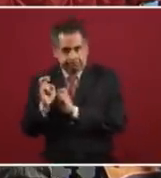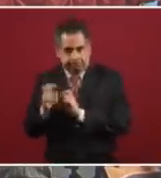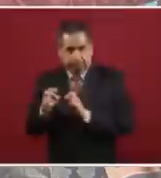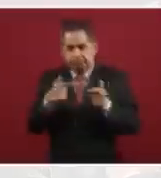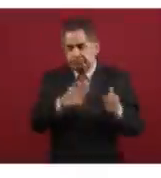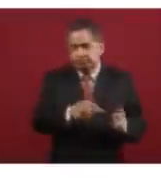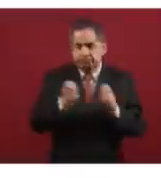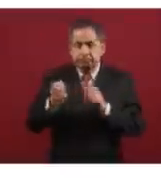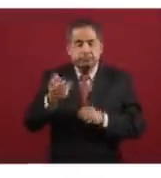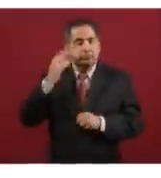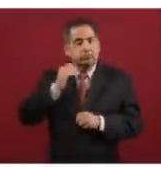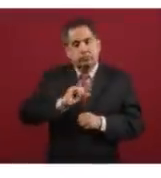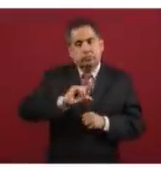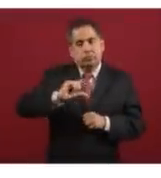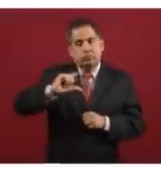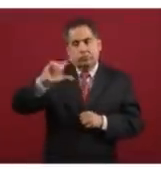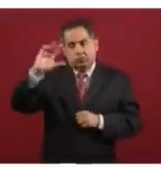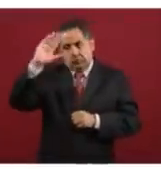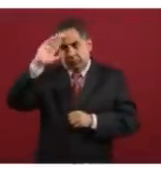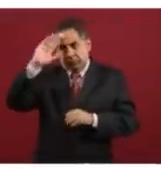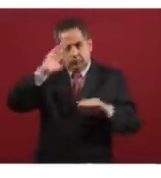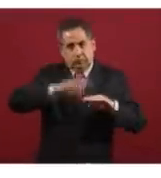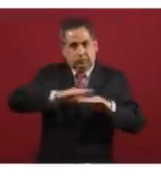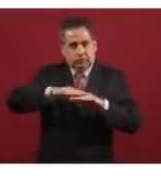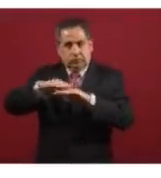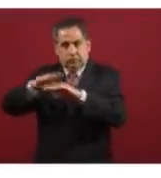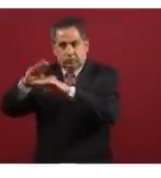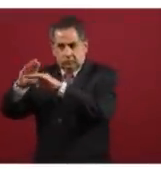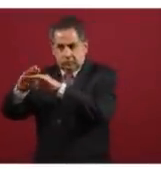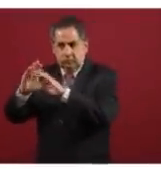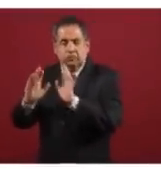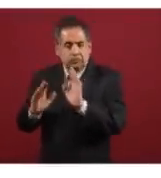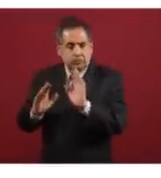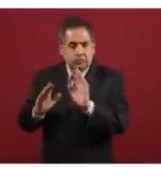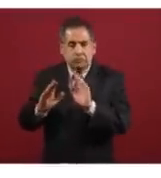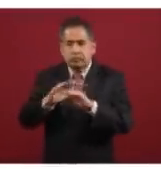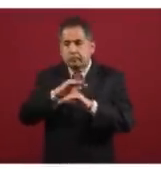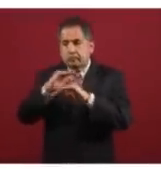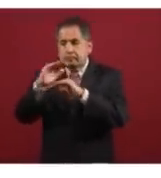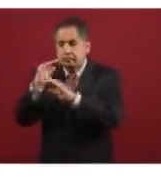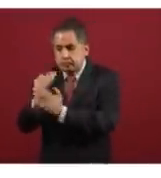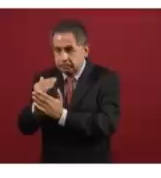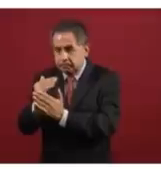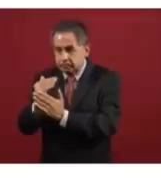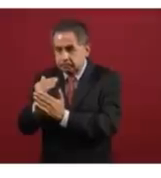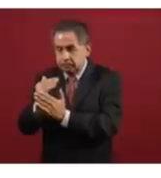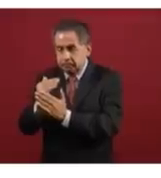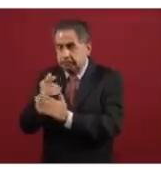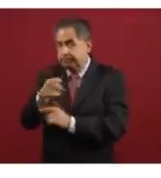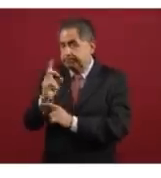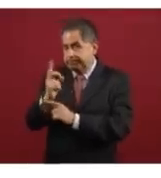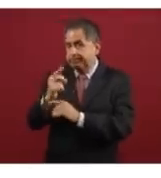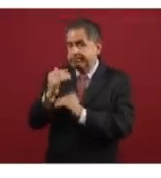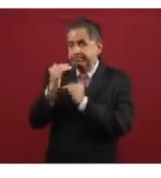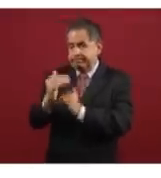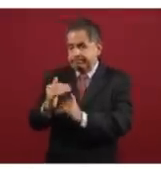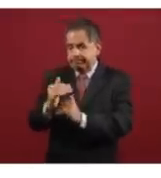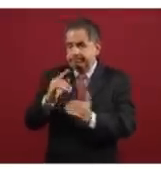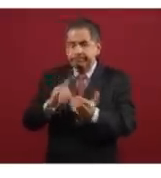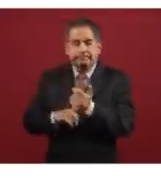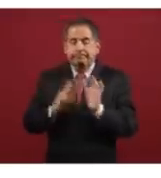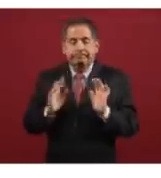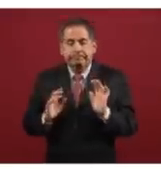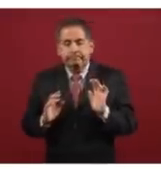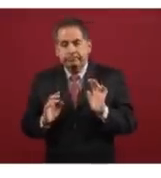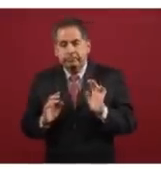tendencia creciente, y viene nuevamente un punto de inflexión a partir de diciembre. Nada